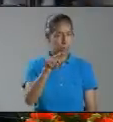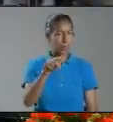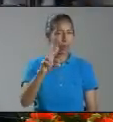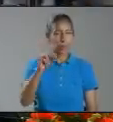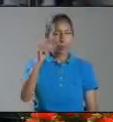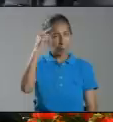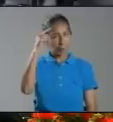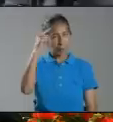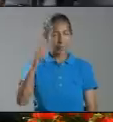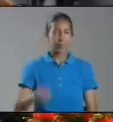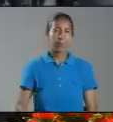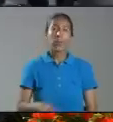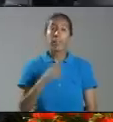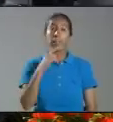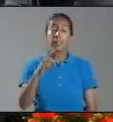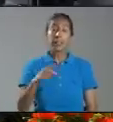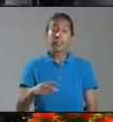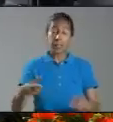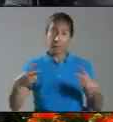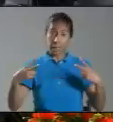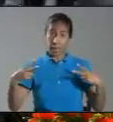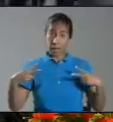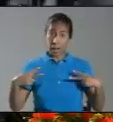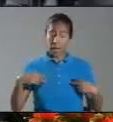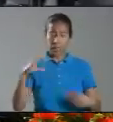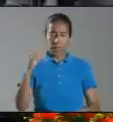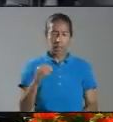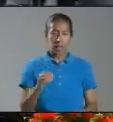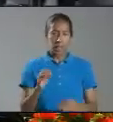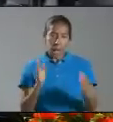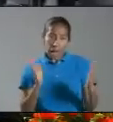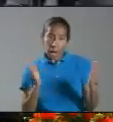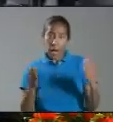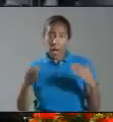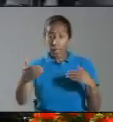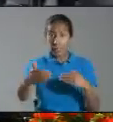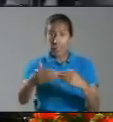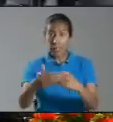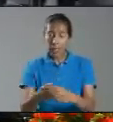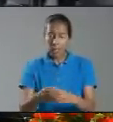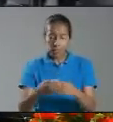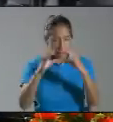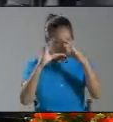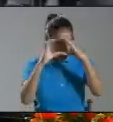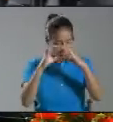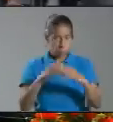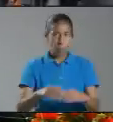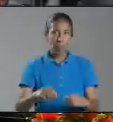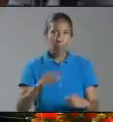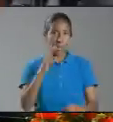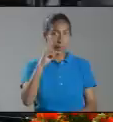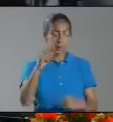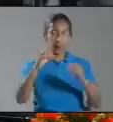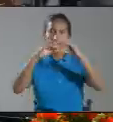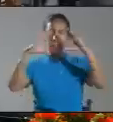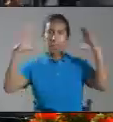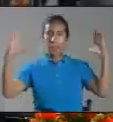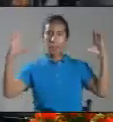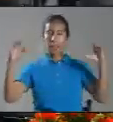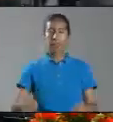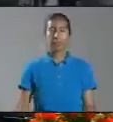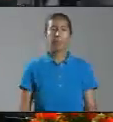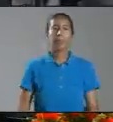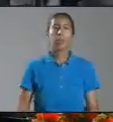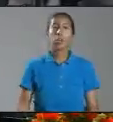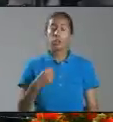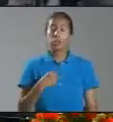cosas que hay que acercarle la lupa. Y como yo traje mi lupa, que ya se me está cayendo también,